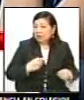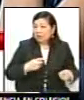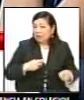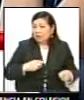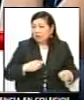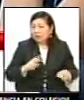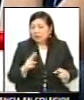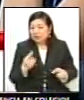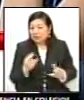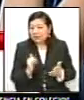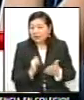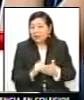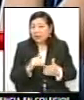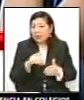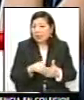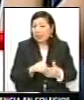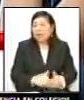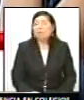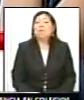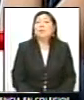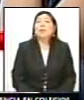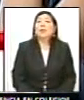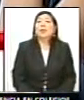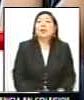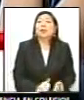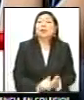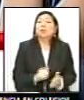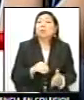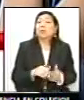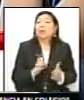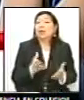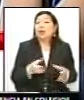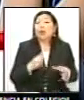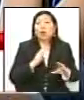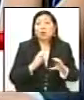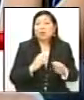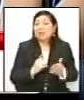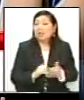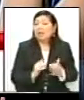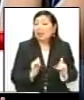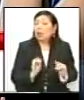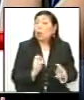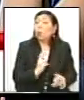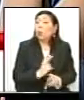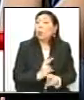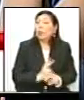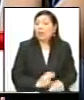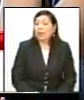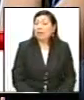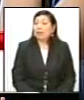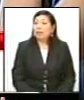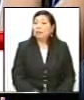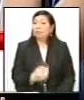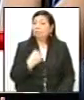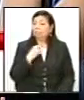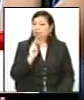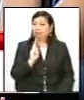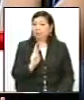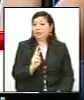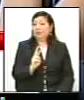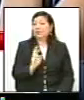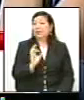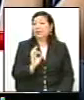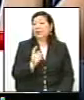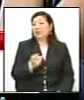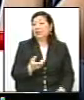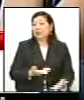criminalizarlas de los parlamentarios, el voto o las decisiones o las votaciones o las comunicaciones, entonces hay que tener cuidado. Entonces yo con ese enfoque le pediría al secretario si ese